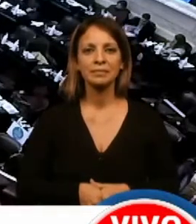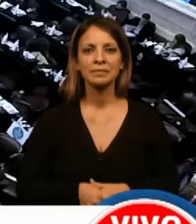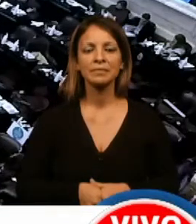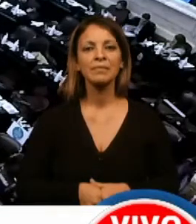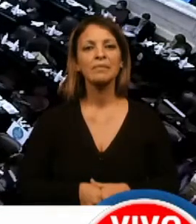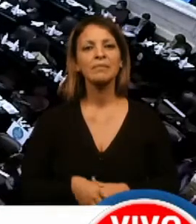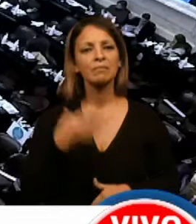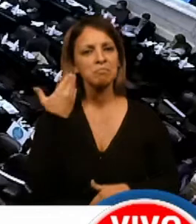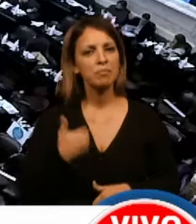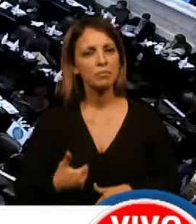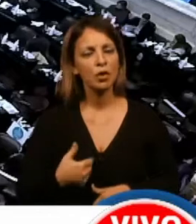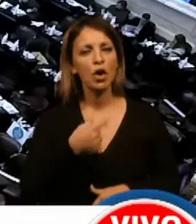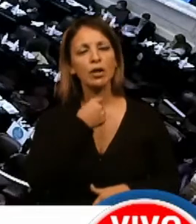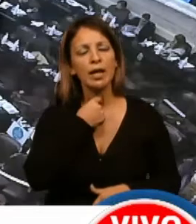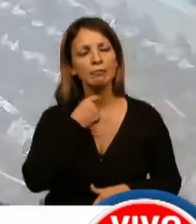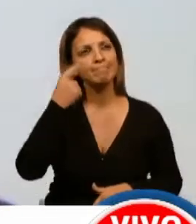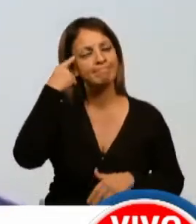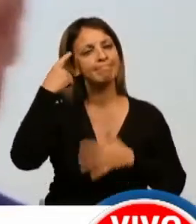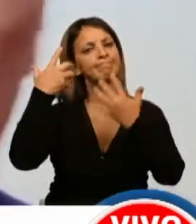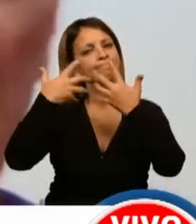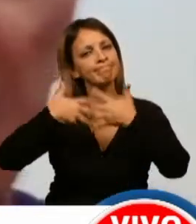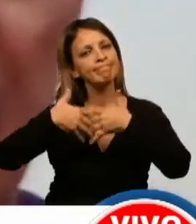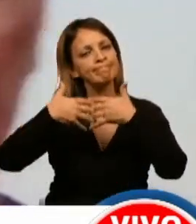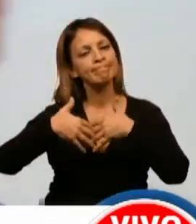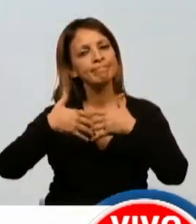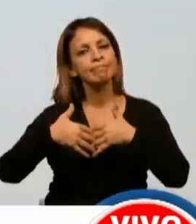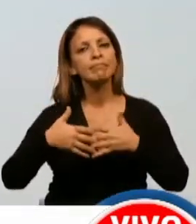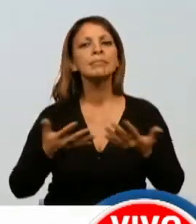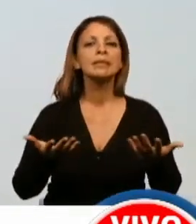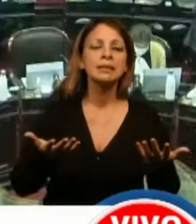Yo quiero hacer alguna reflexión, presidente, aunque resulte